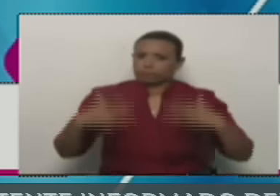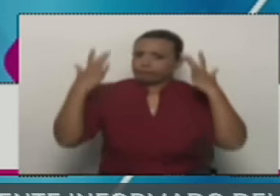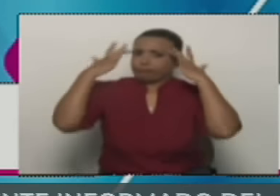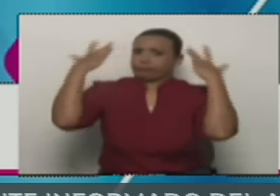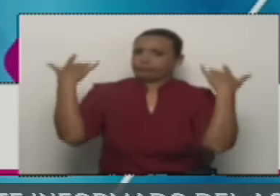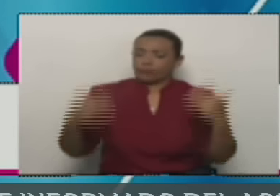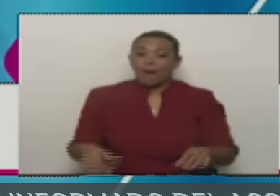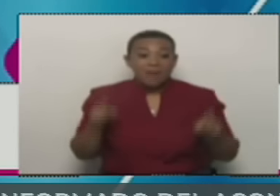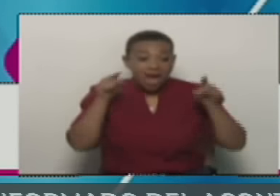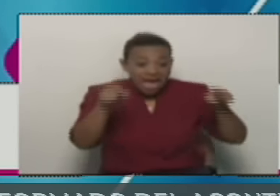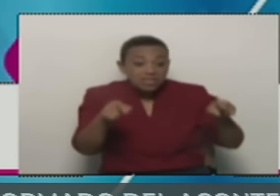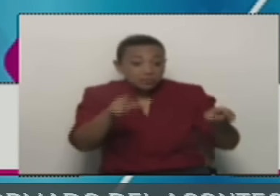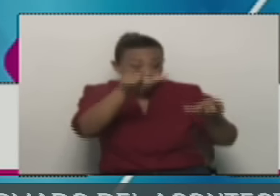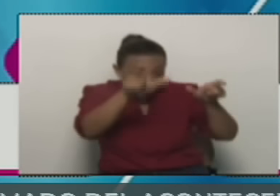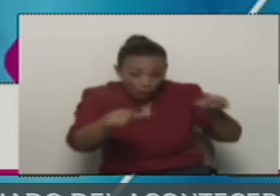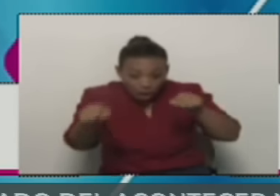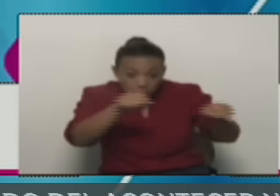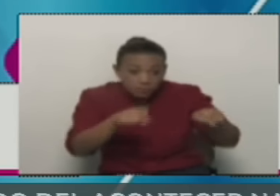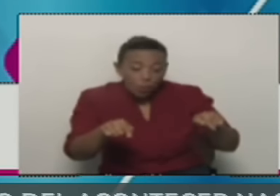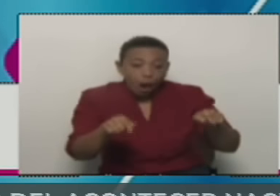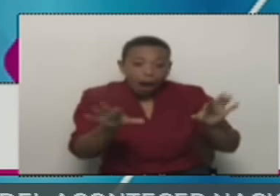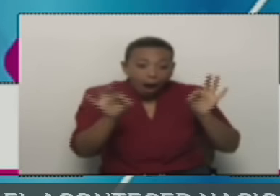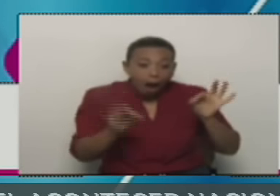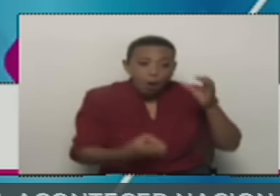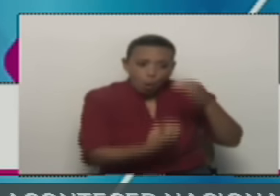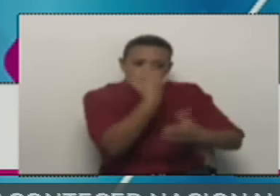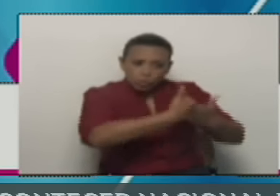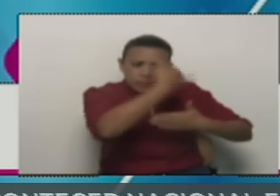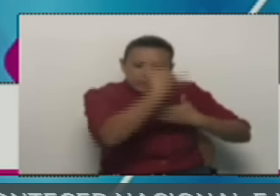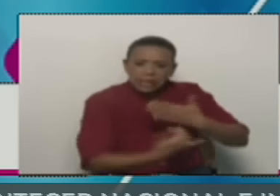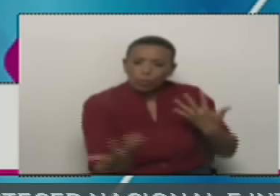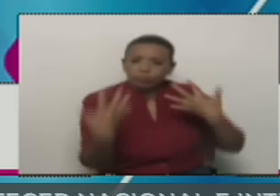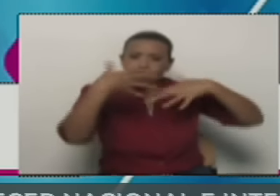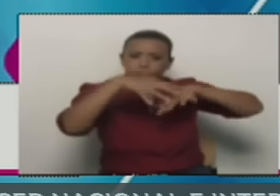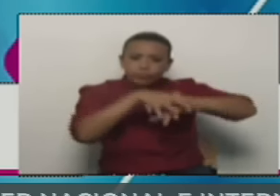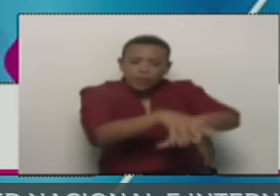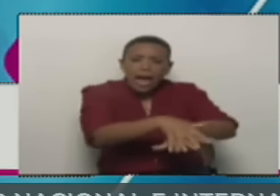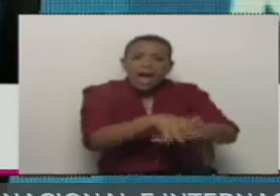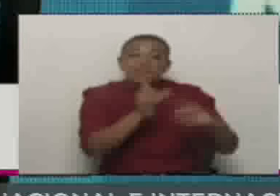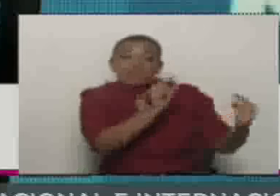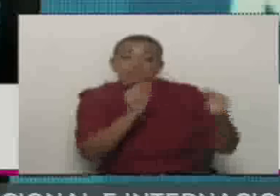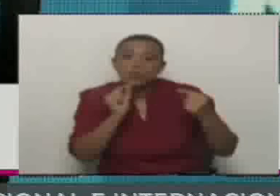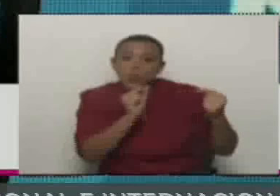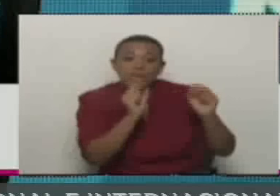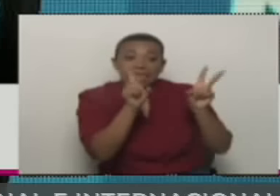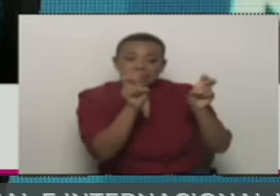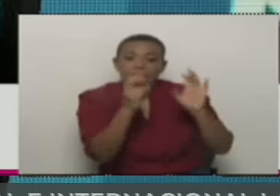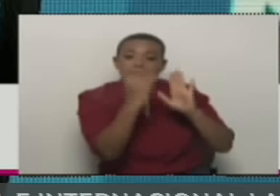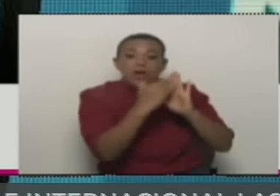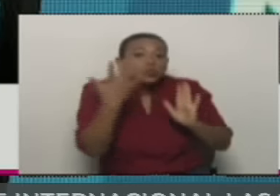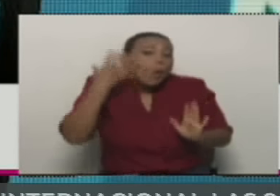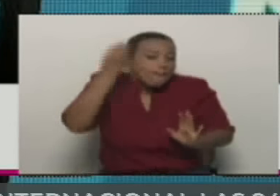para que se establezca un proyecto integral, se está discutiendo. Yo me